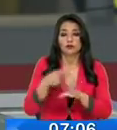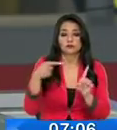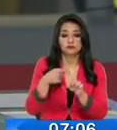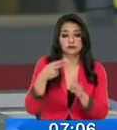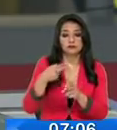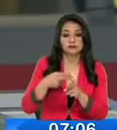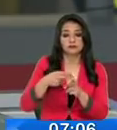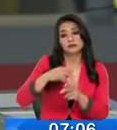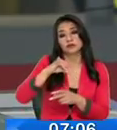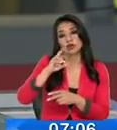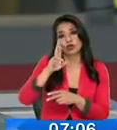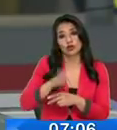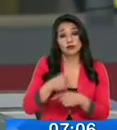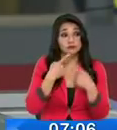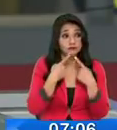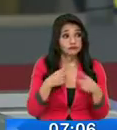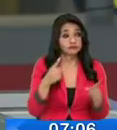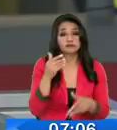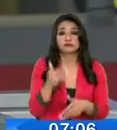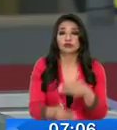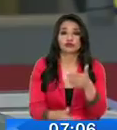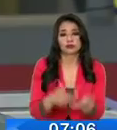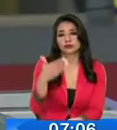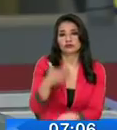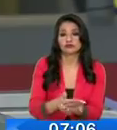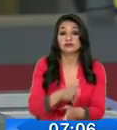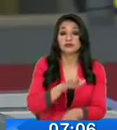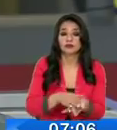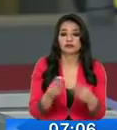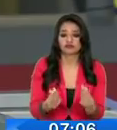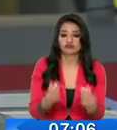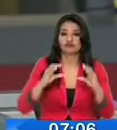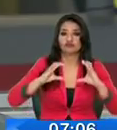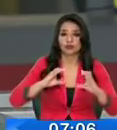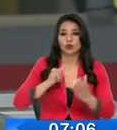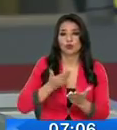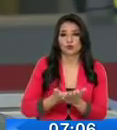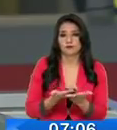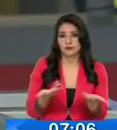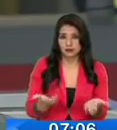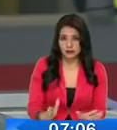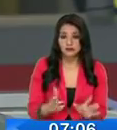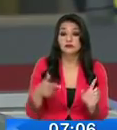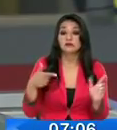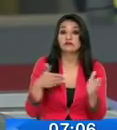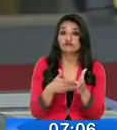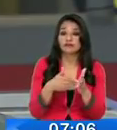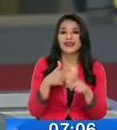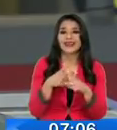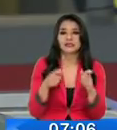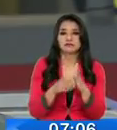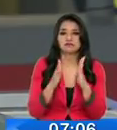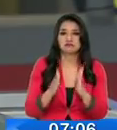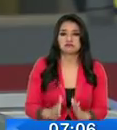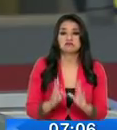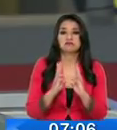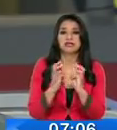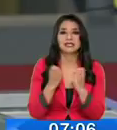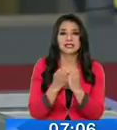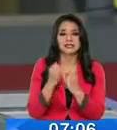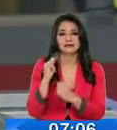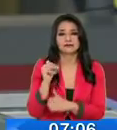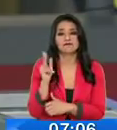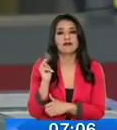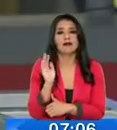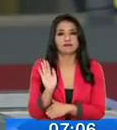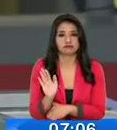Martínez, declaró la nulidad del proceso por enriquecimiento ilícito en contra del exministro Iván Espinel. Este ordenó el levantamiento